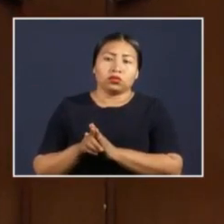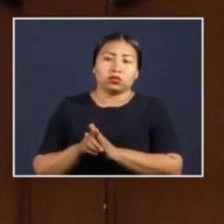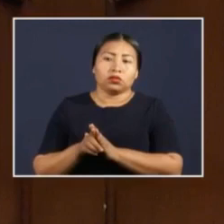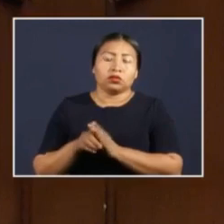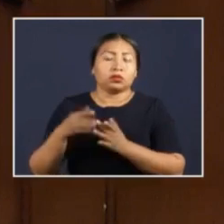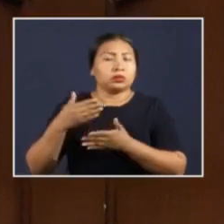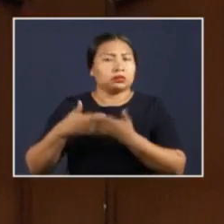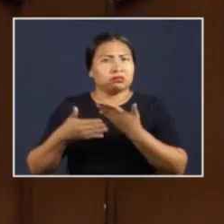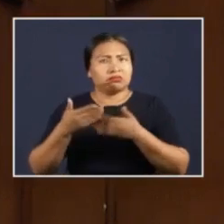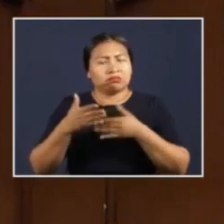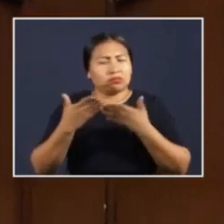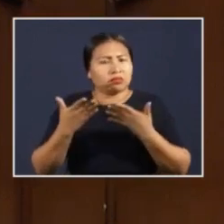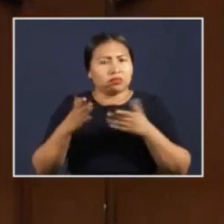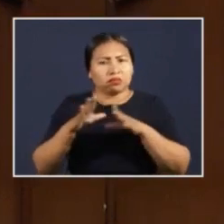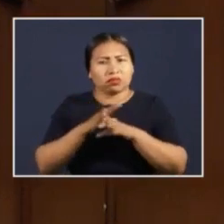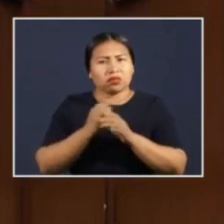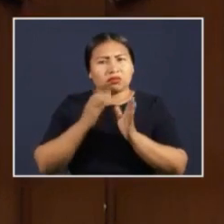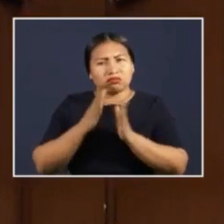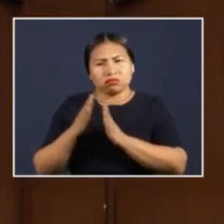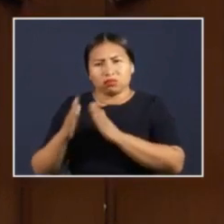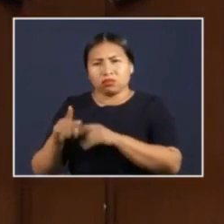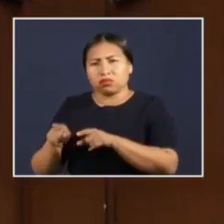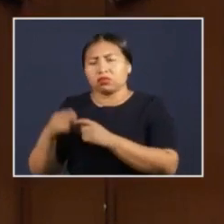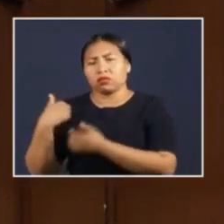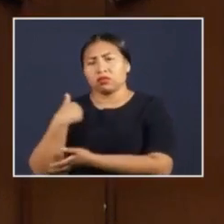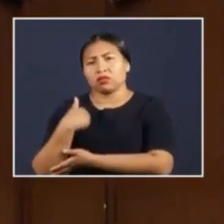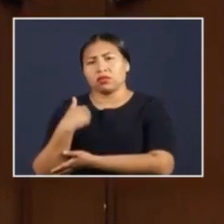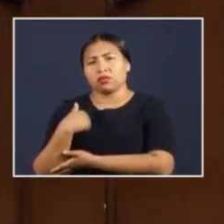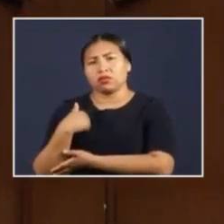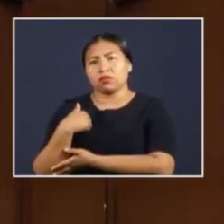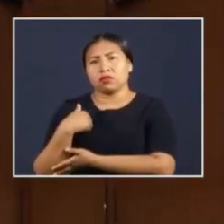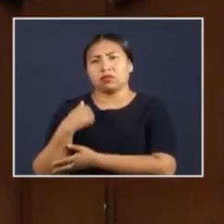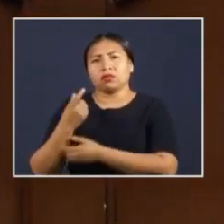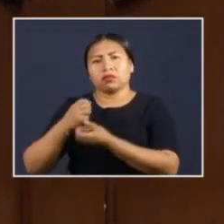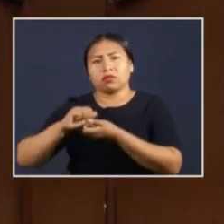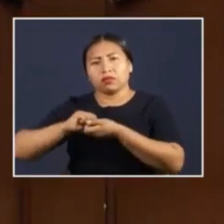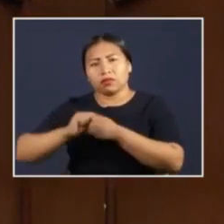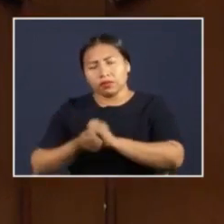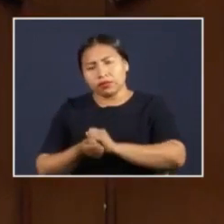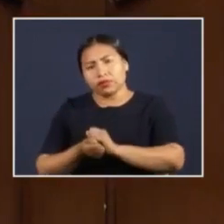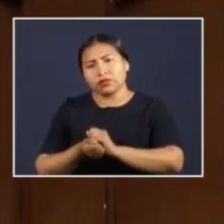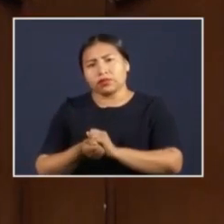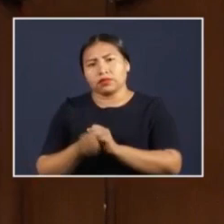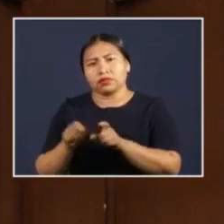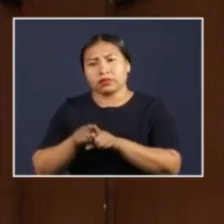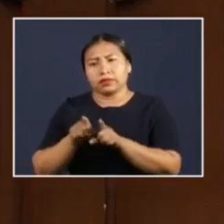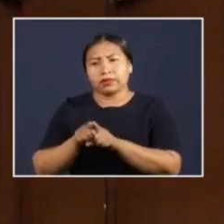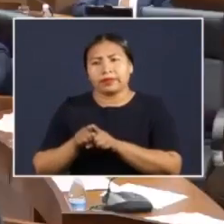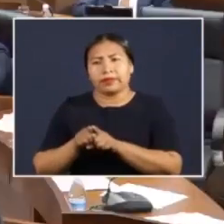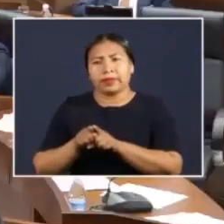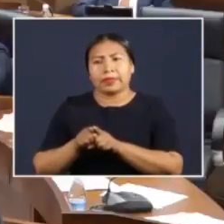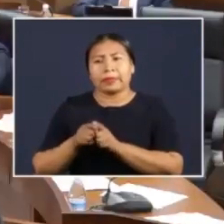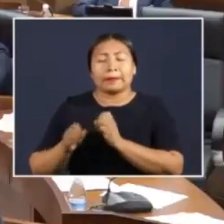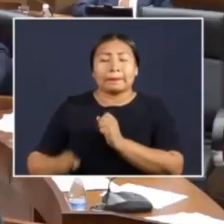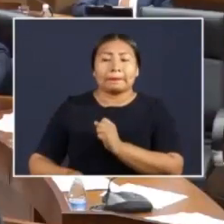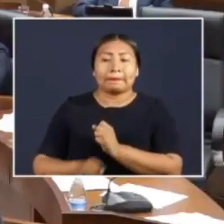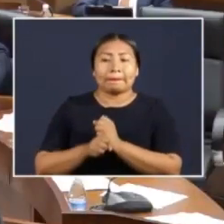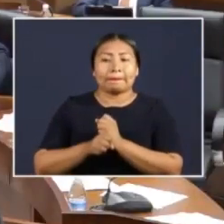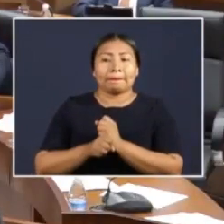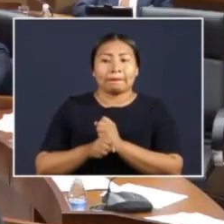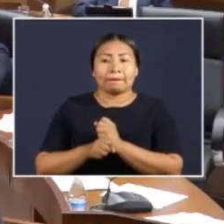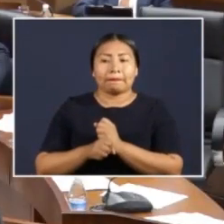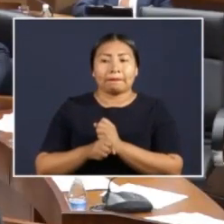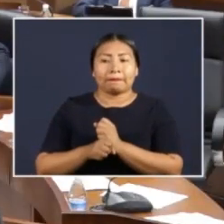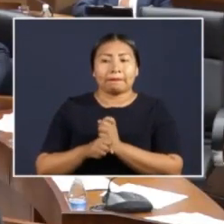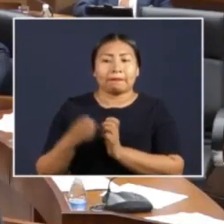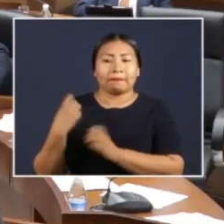y de todo lo que tenga que ver con inversión pública en el nivel auxiliar de apoyo se crea la